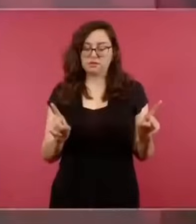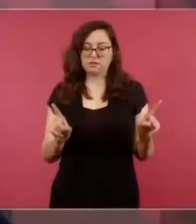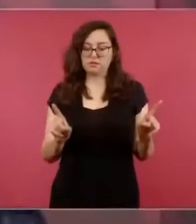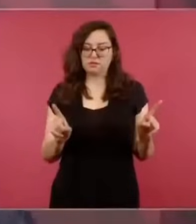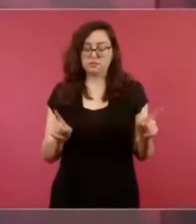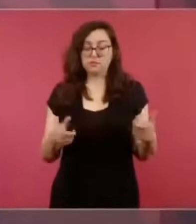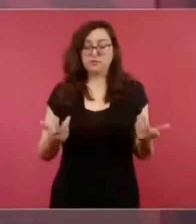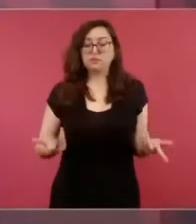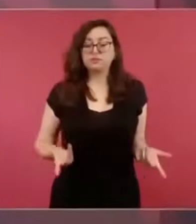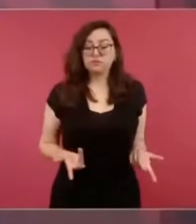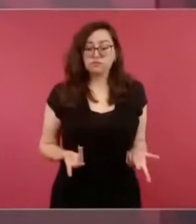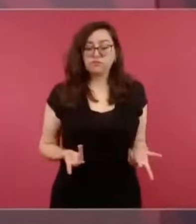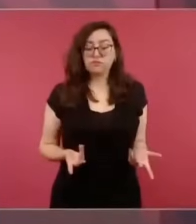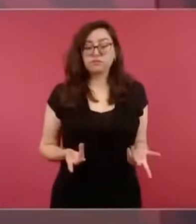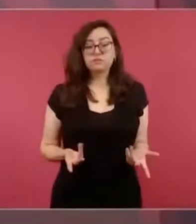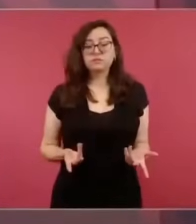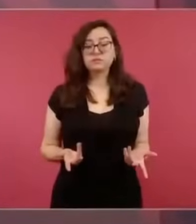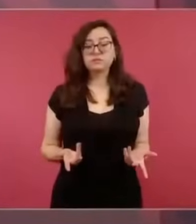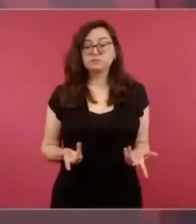no nos